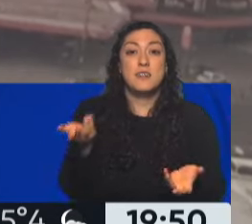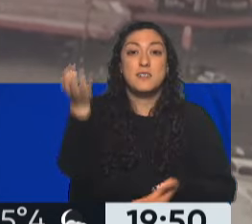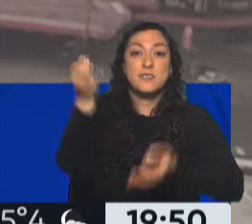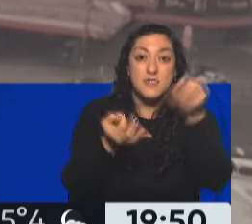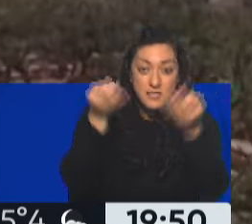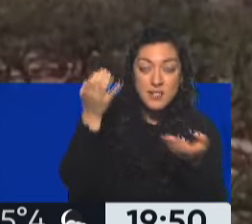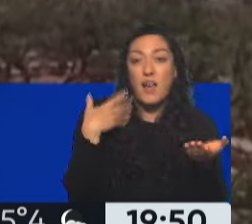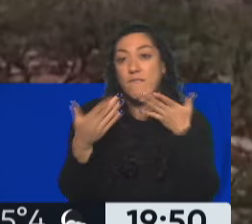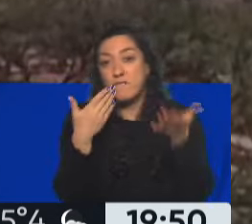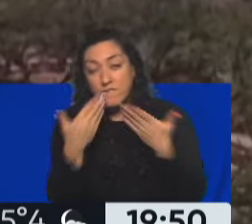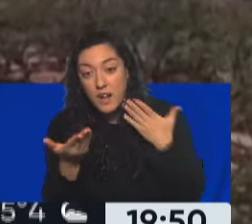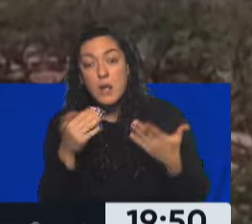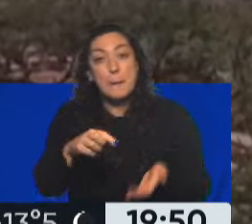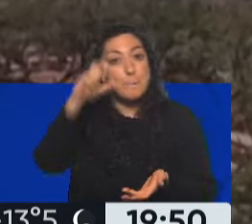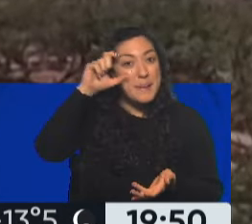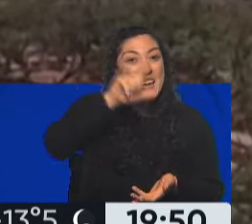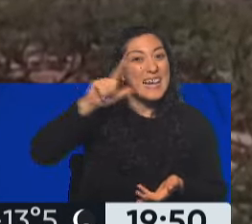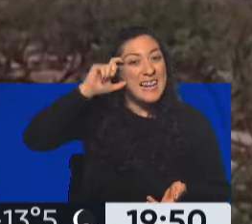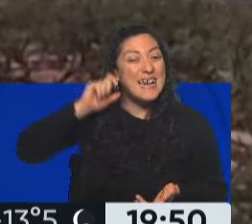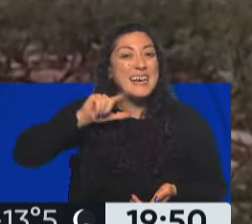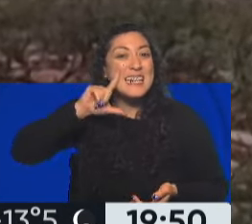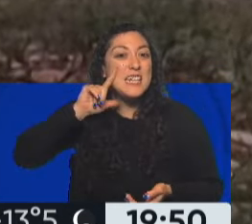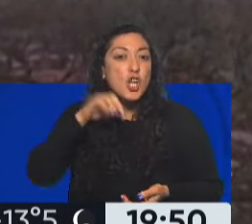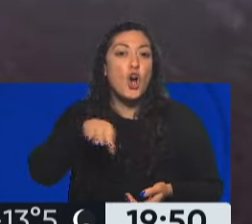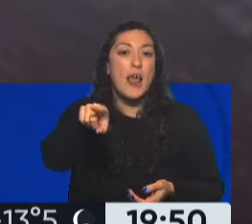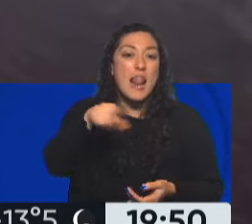con Federico Pellegrino, que es activista ambiental.